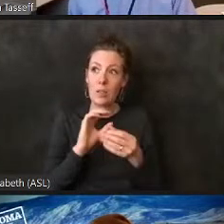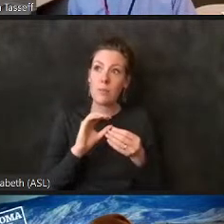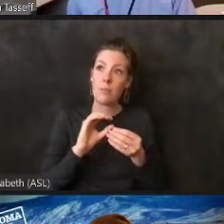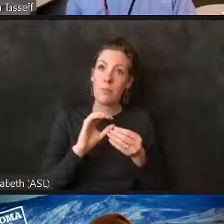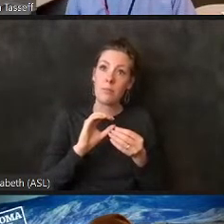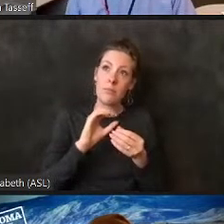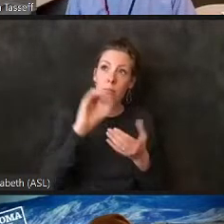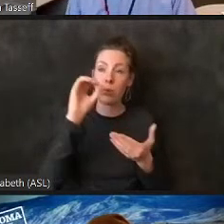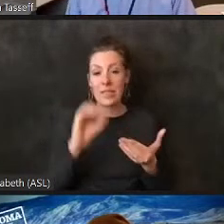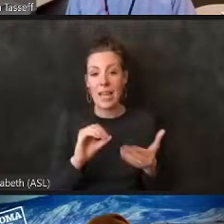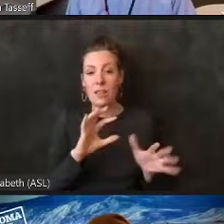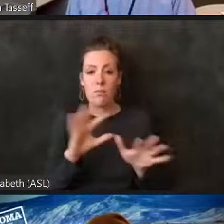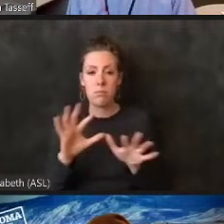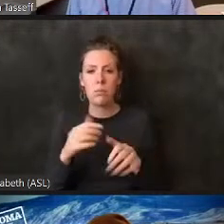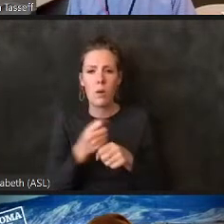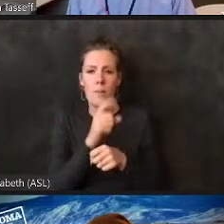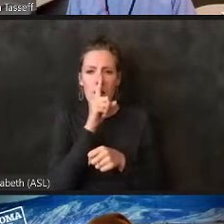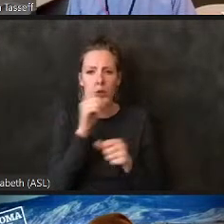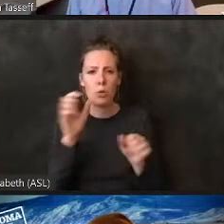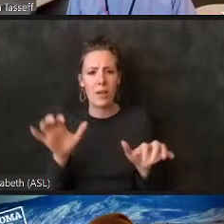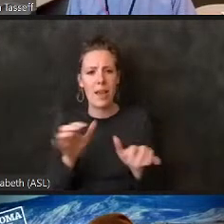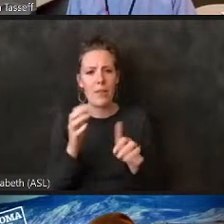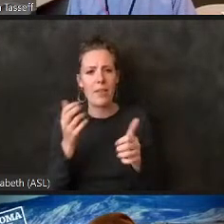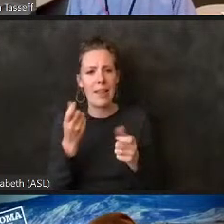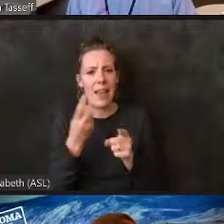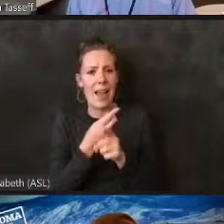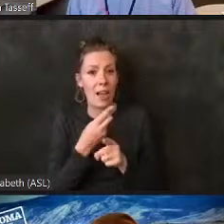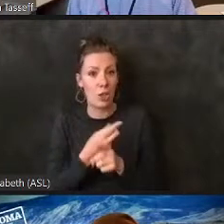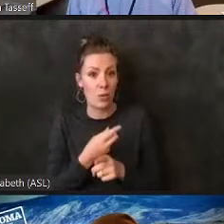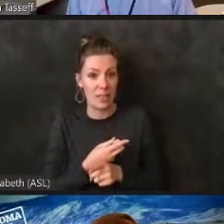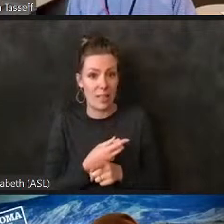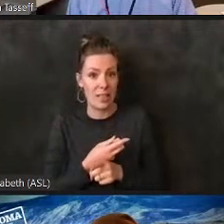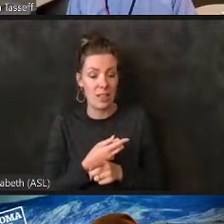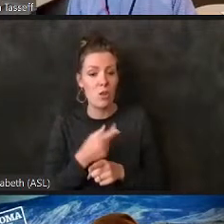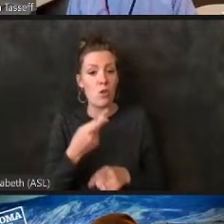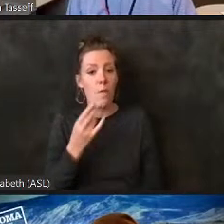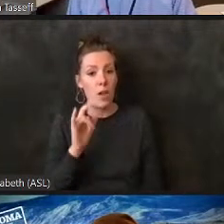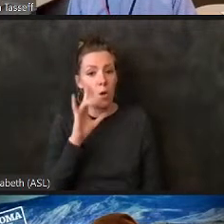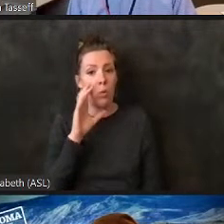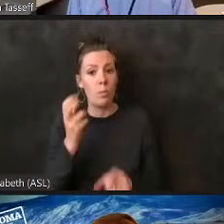porque eso va a impactar cuánto vamos a dar o poner,